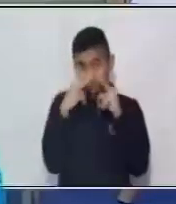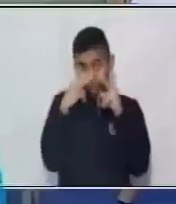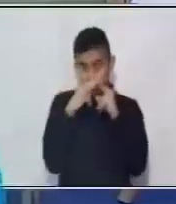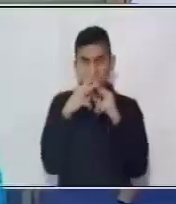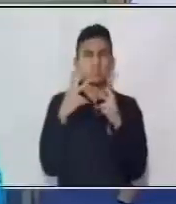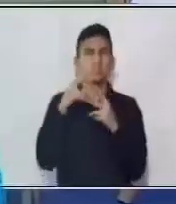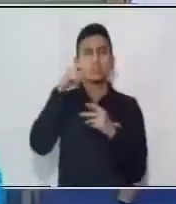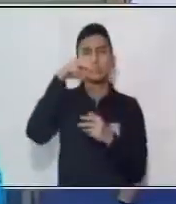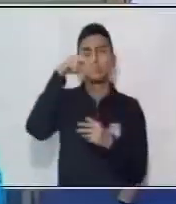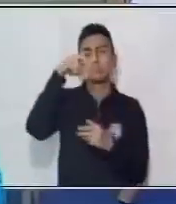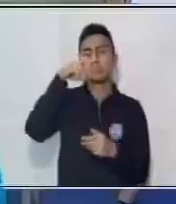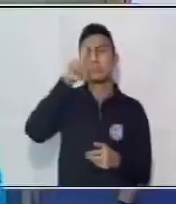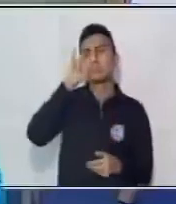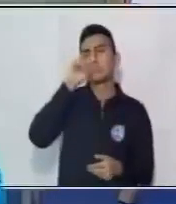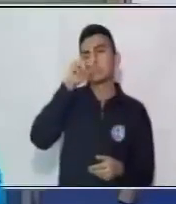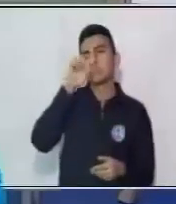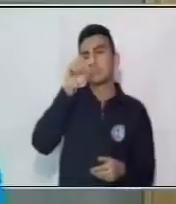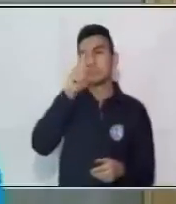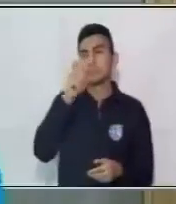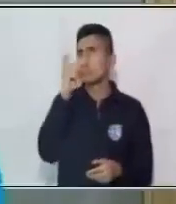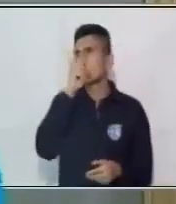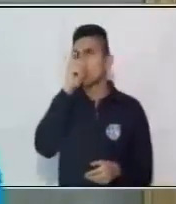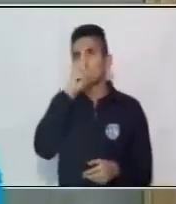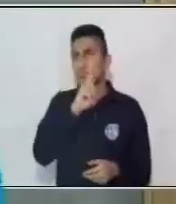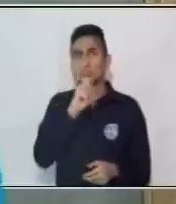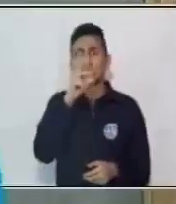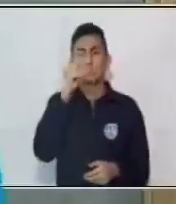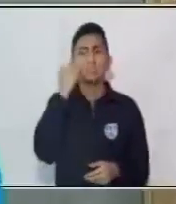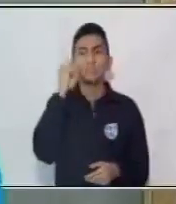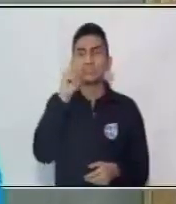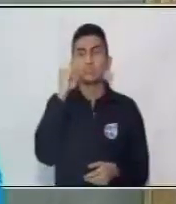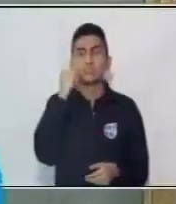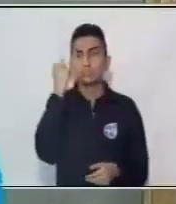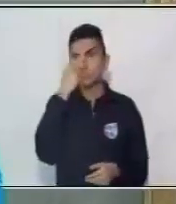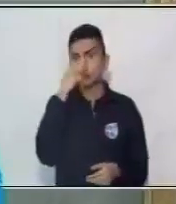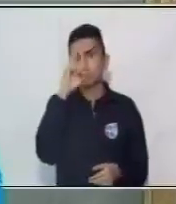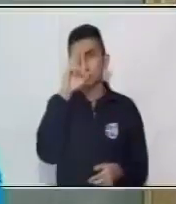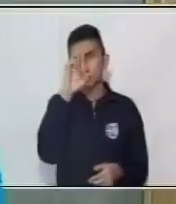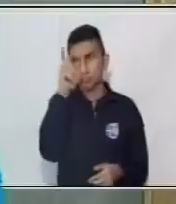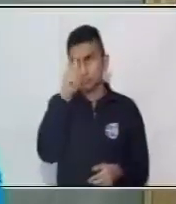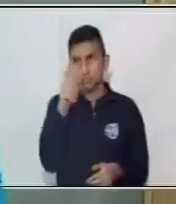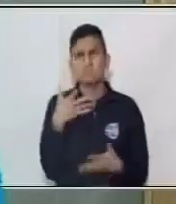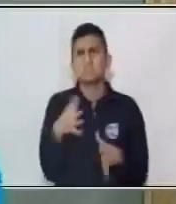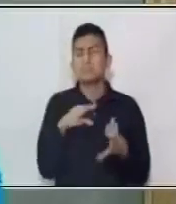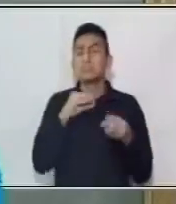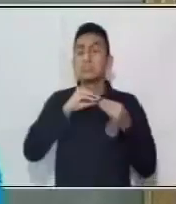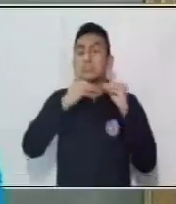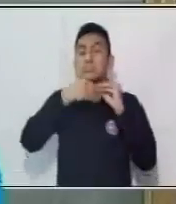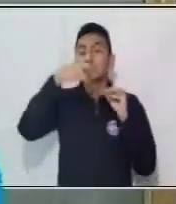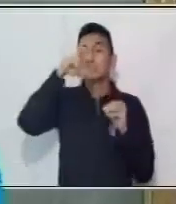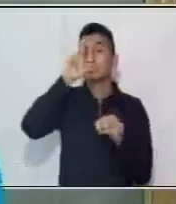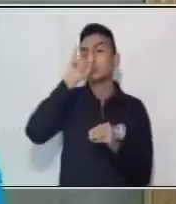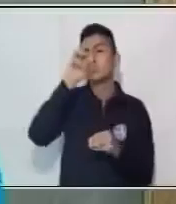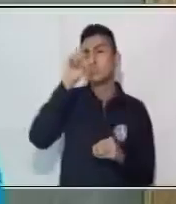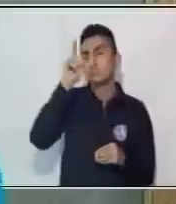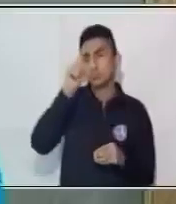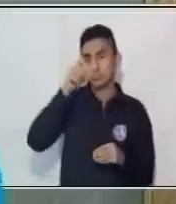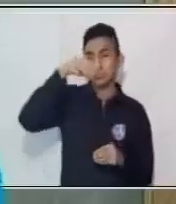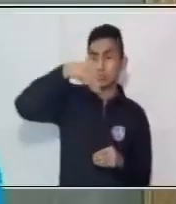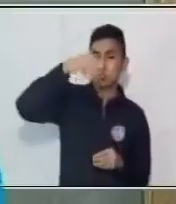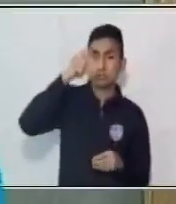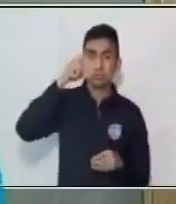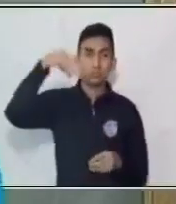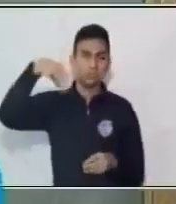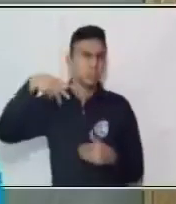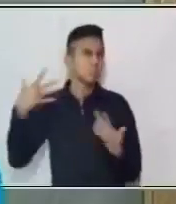primos porque no tienen divisores. Por lo tanto, si tenemos números primos, el mínimo común múltiplo va a ser